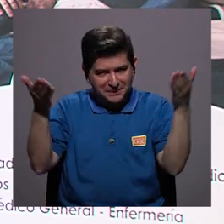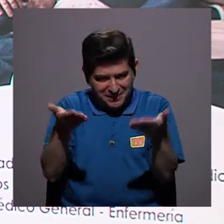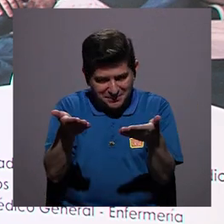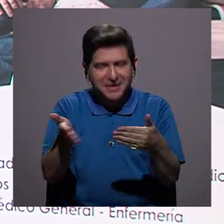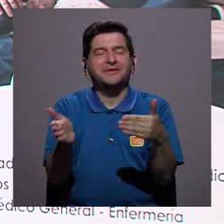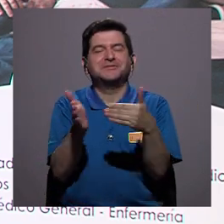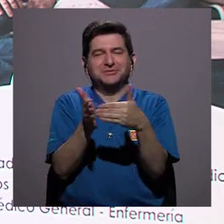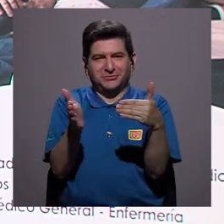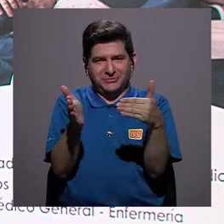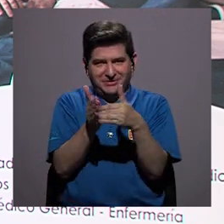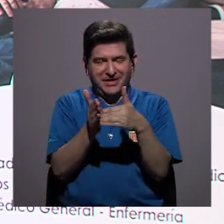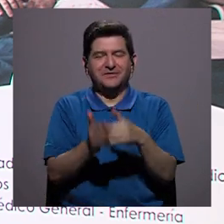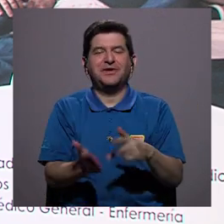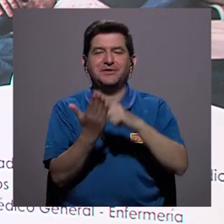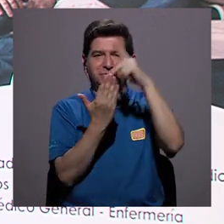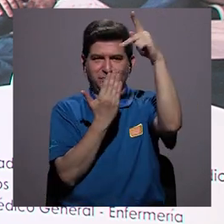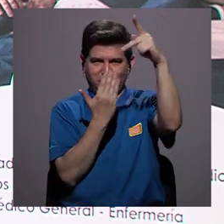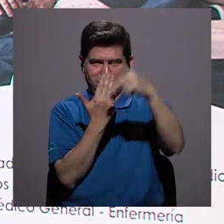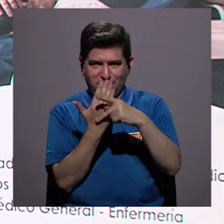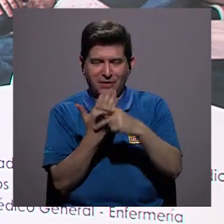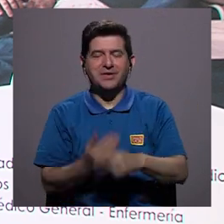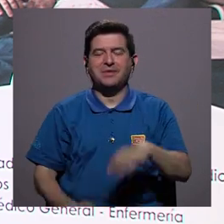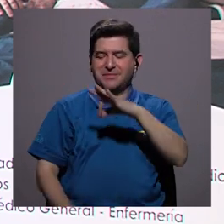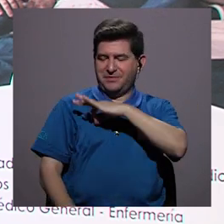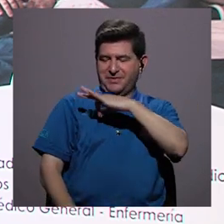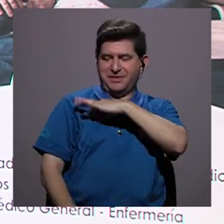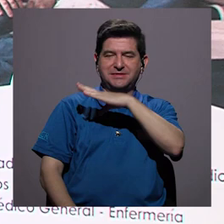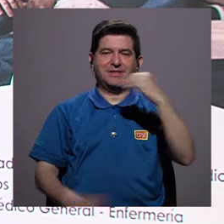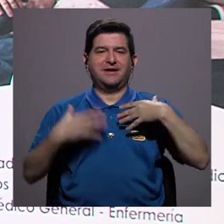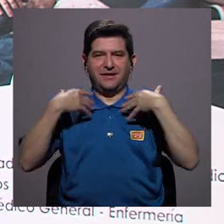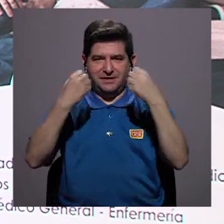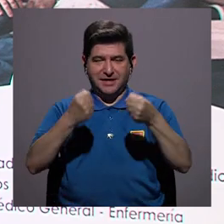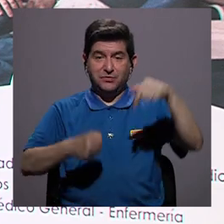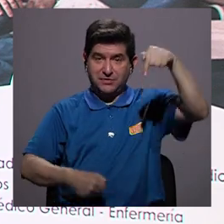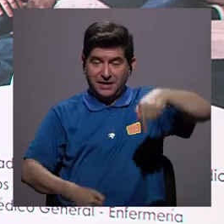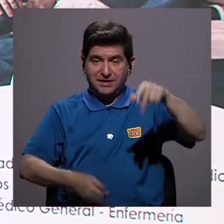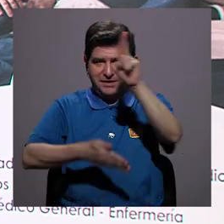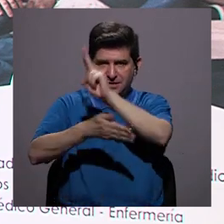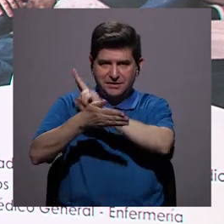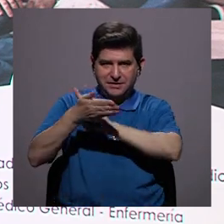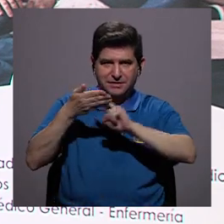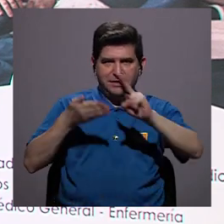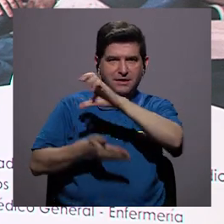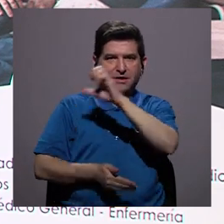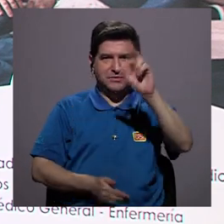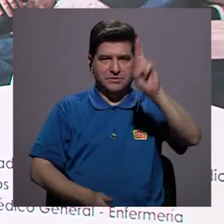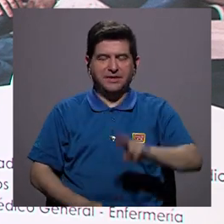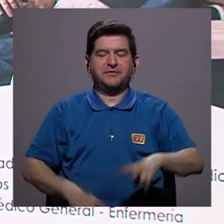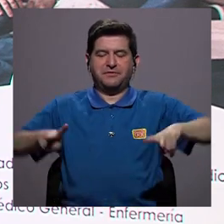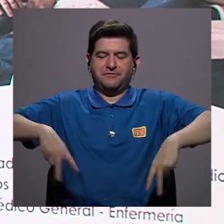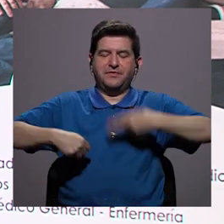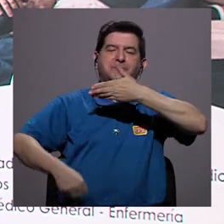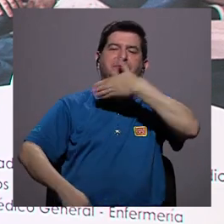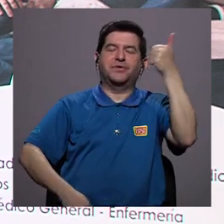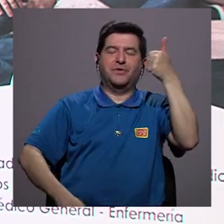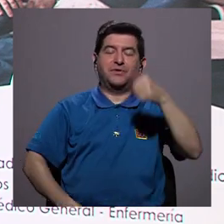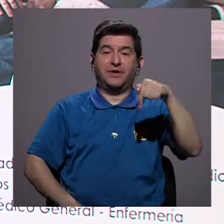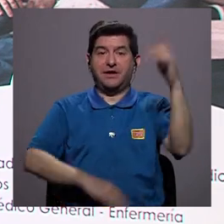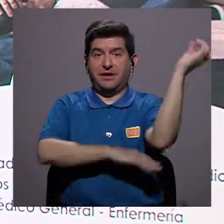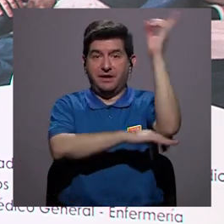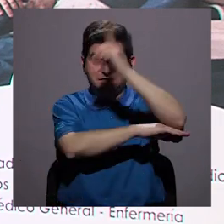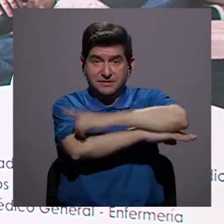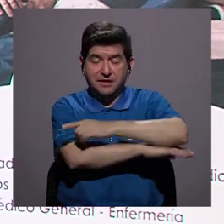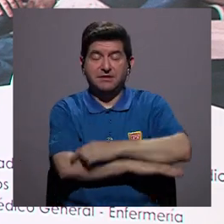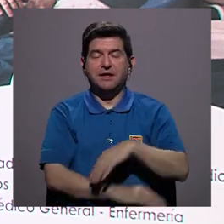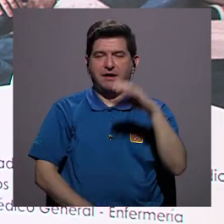tal? Bienvenidos y bienvenidas una vez más a su revista de Bienestar y Salud de la Universidad de Costa Rica, Vivir Mejor. El